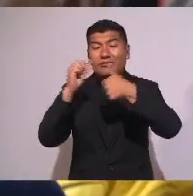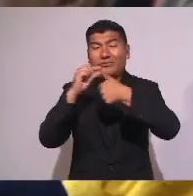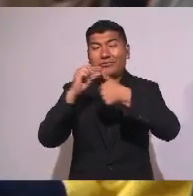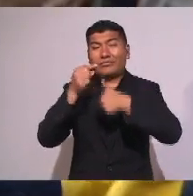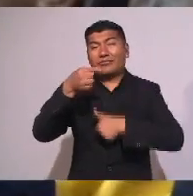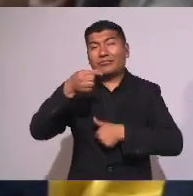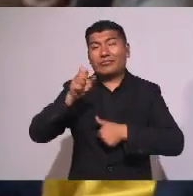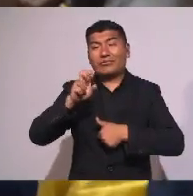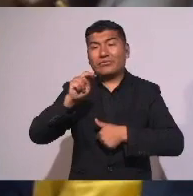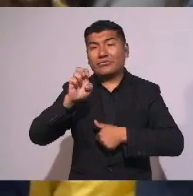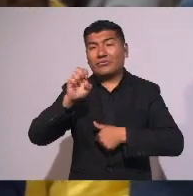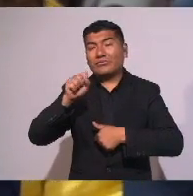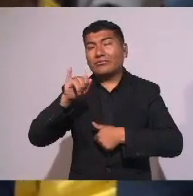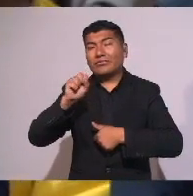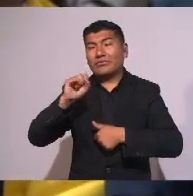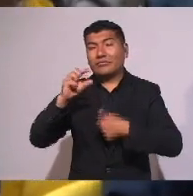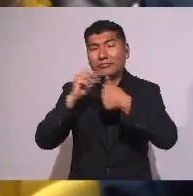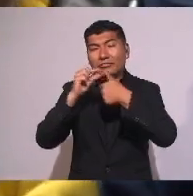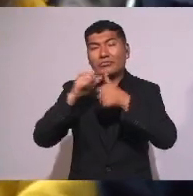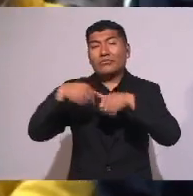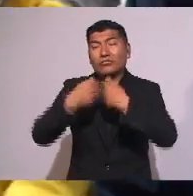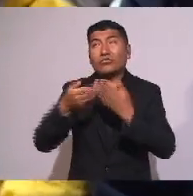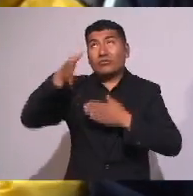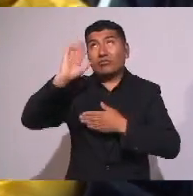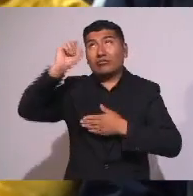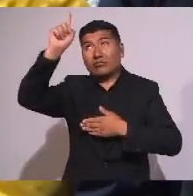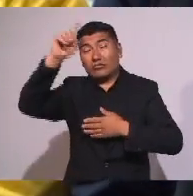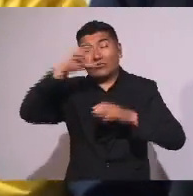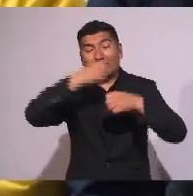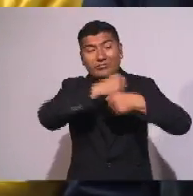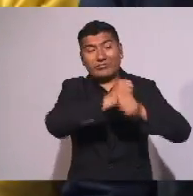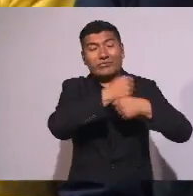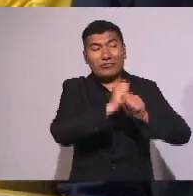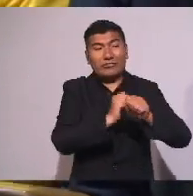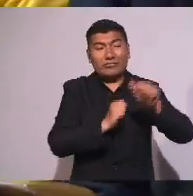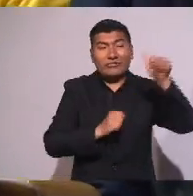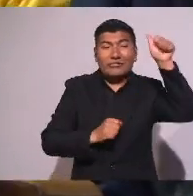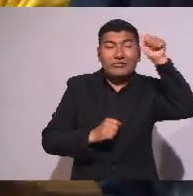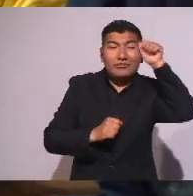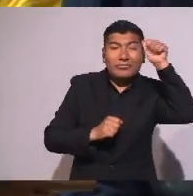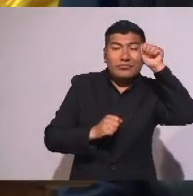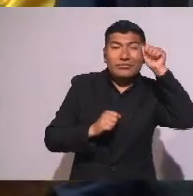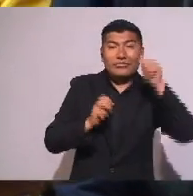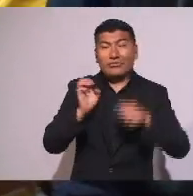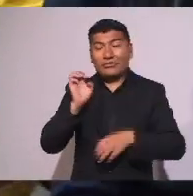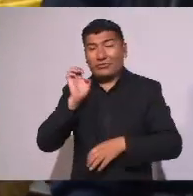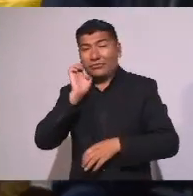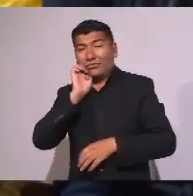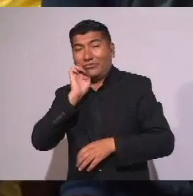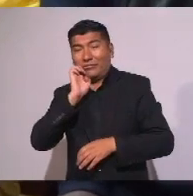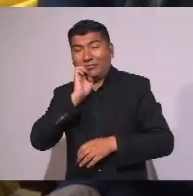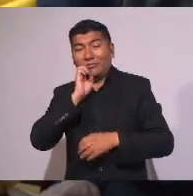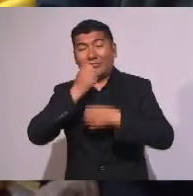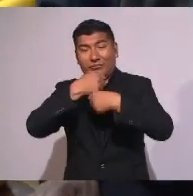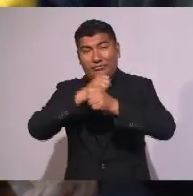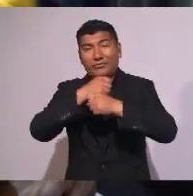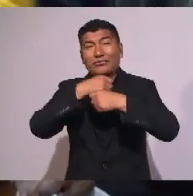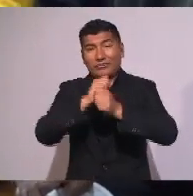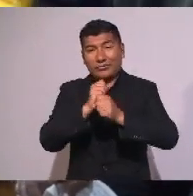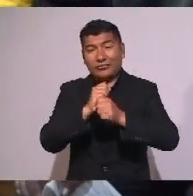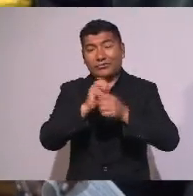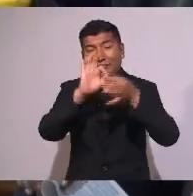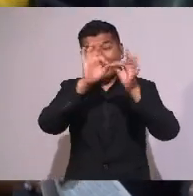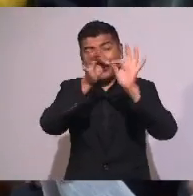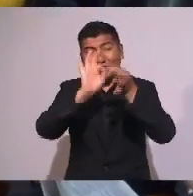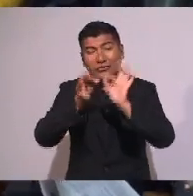la historia, de cómo Dios ha querido crear al hombre, incluso modelándolo, dice,